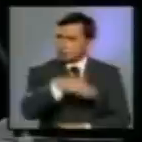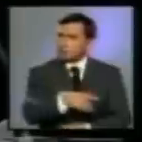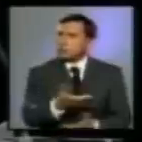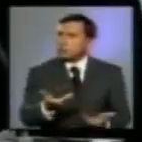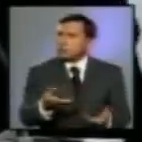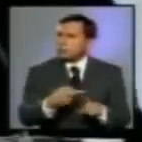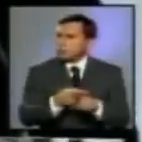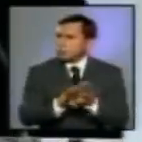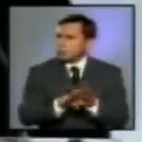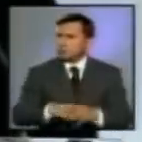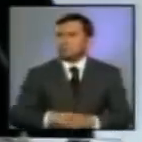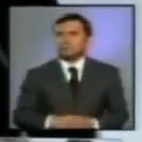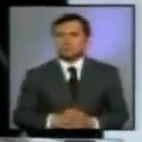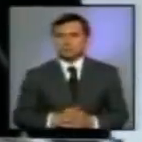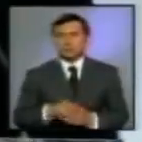Obrador.